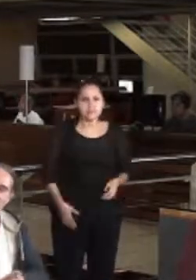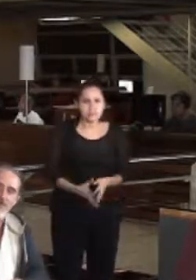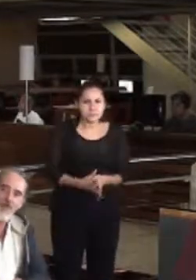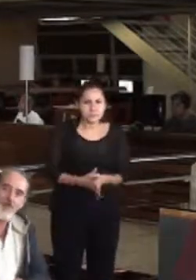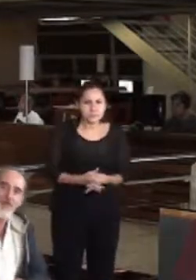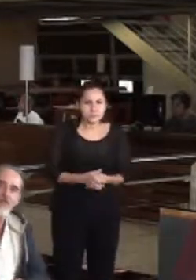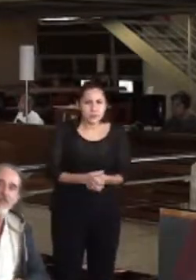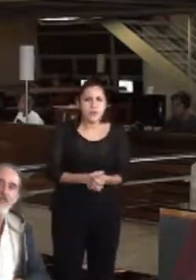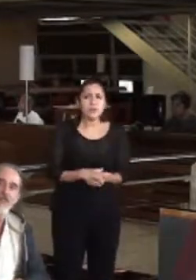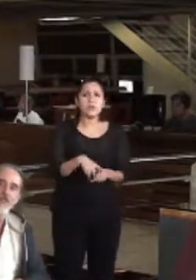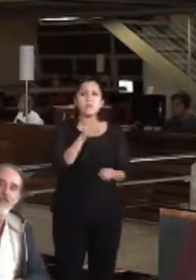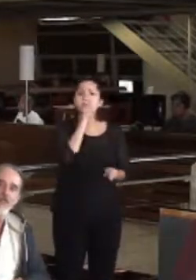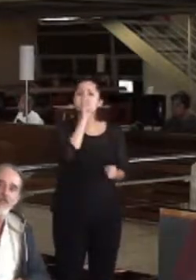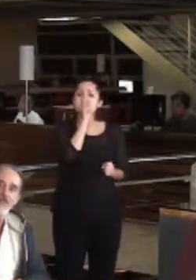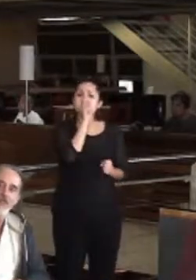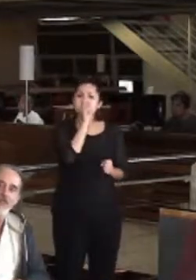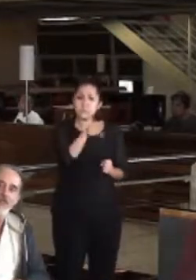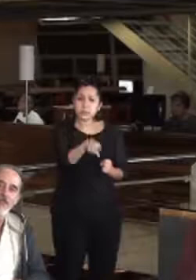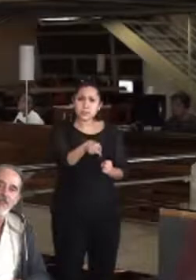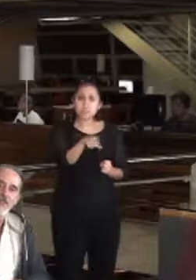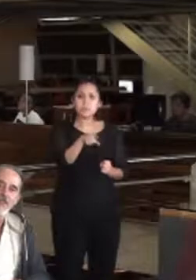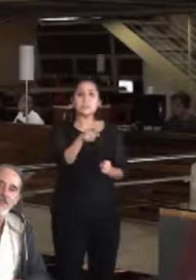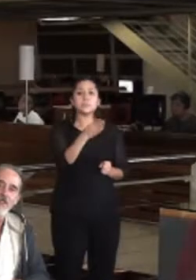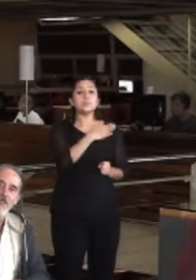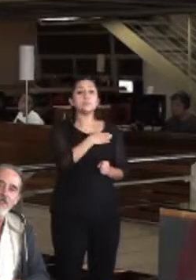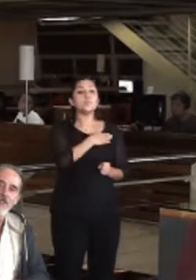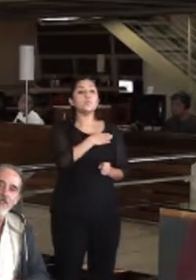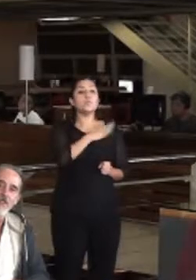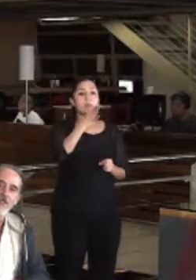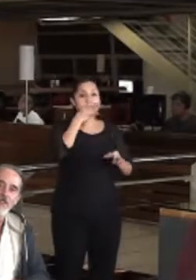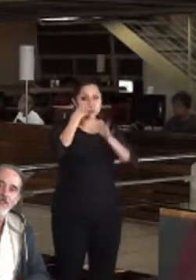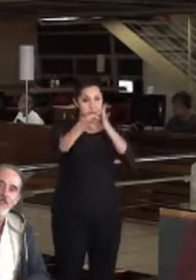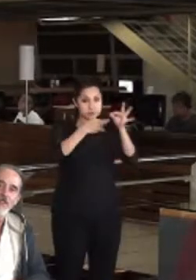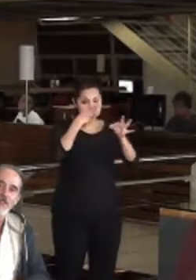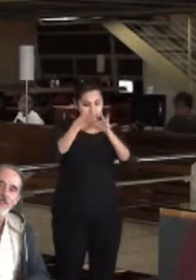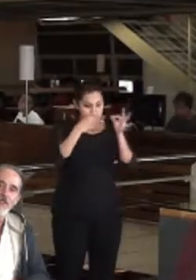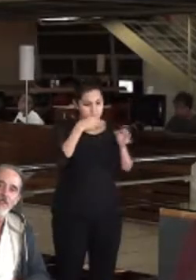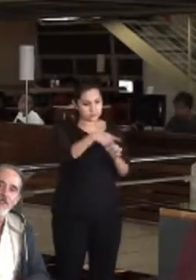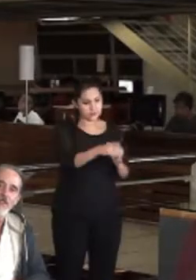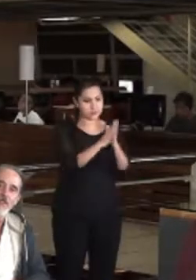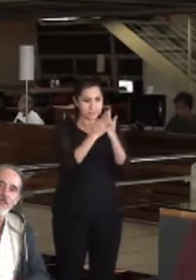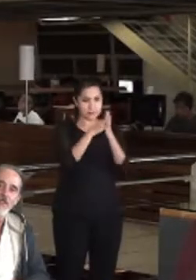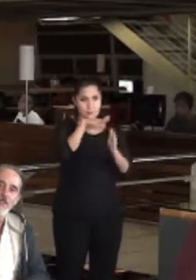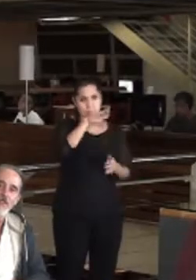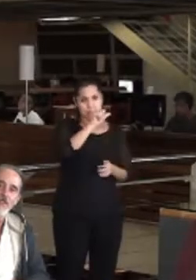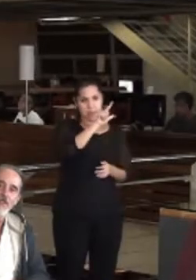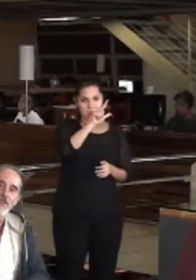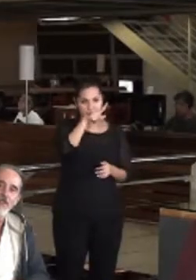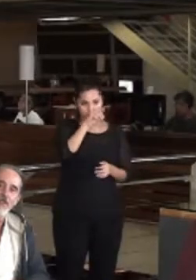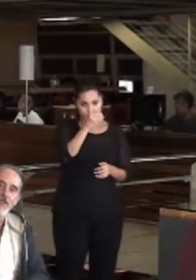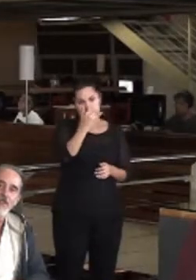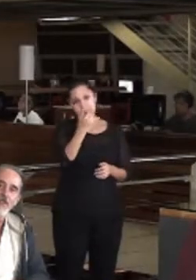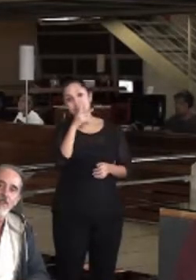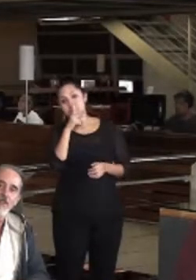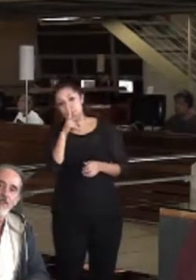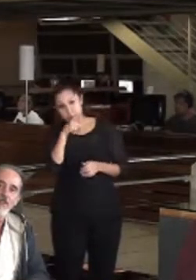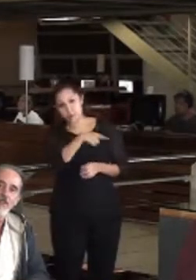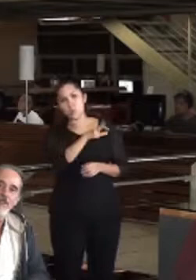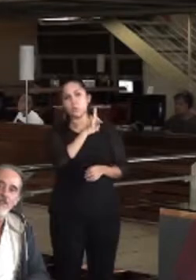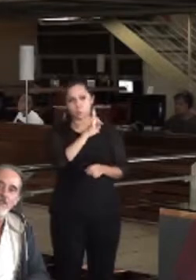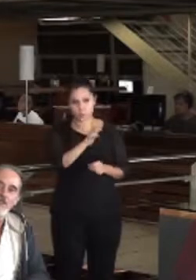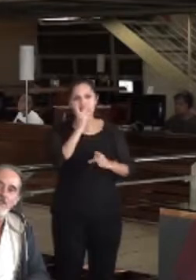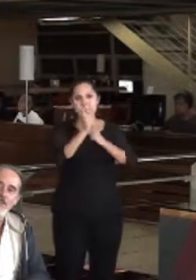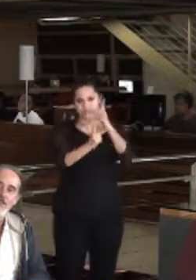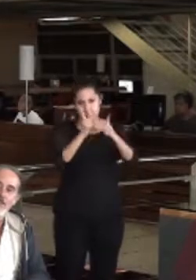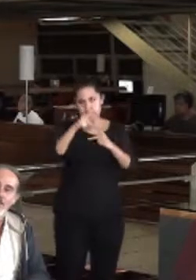también les damos la buena noticia de que este libro mal que el papá está disponible ya para el préstamo a domicilio gratuito